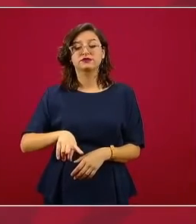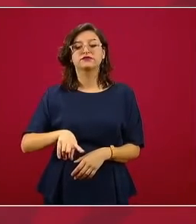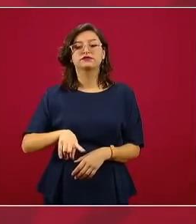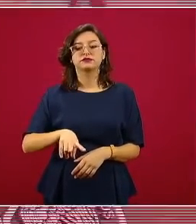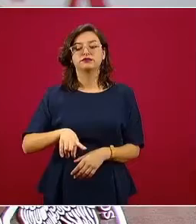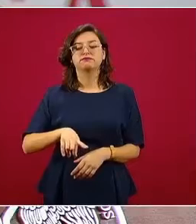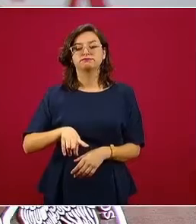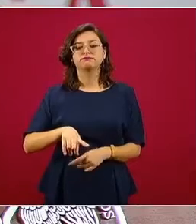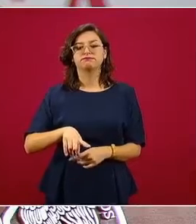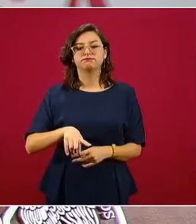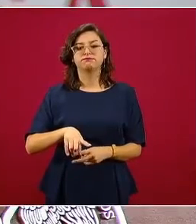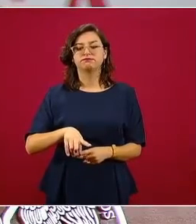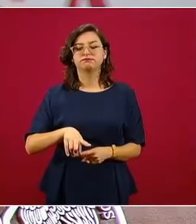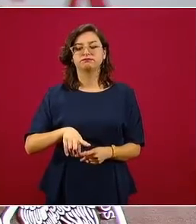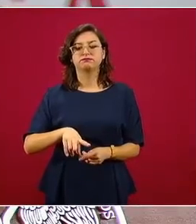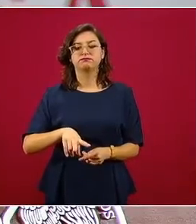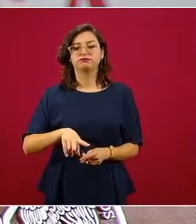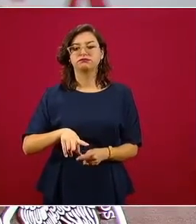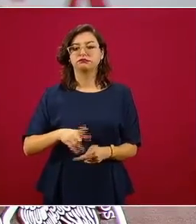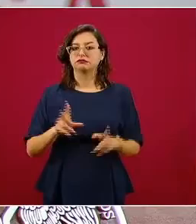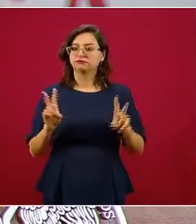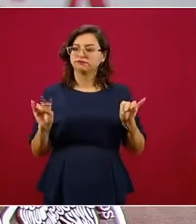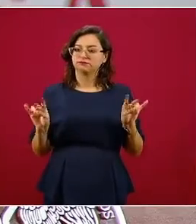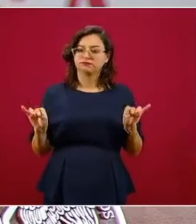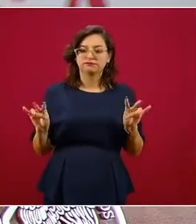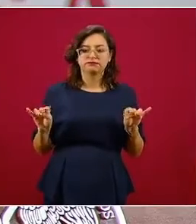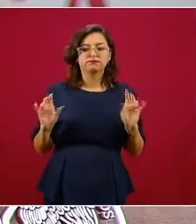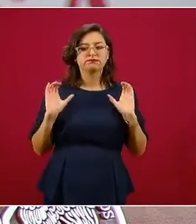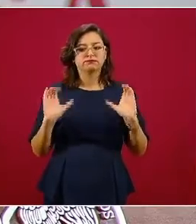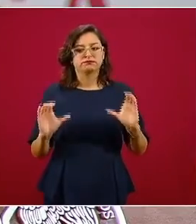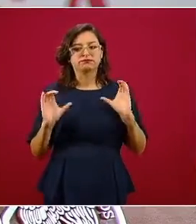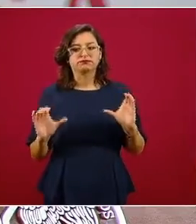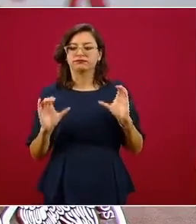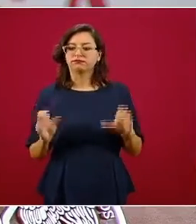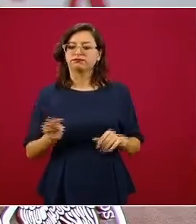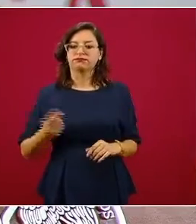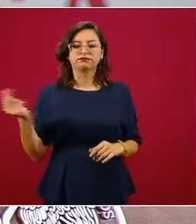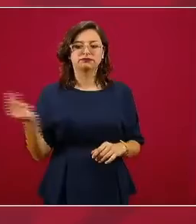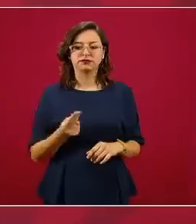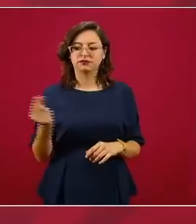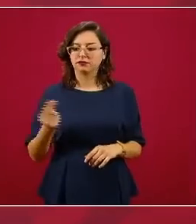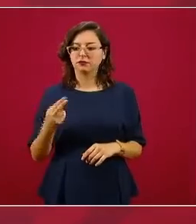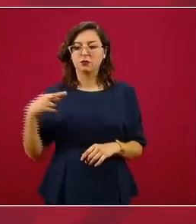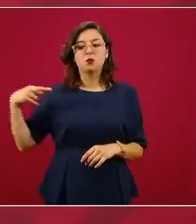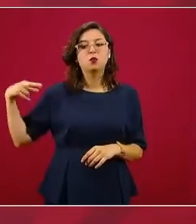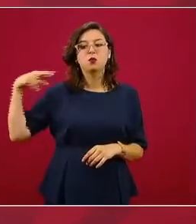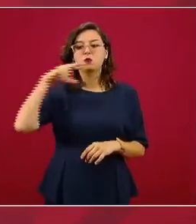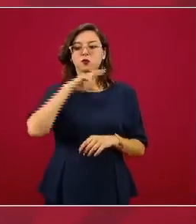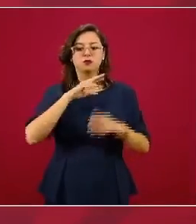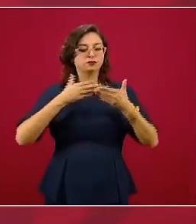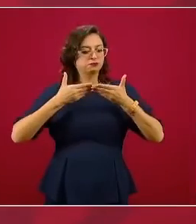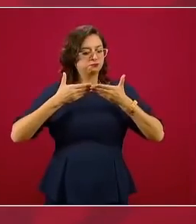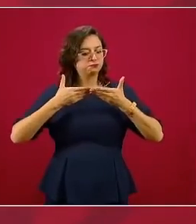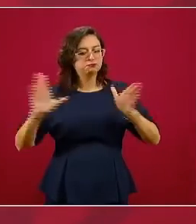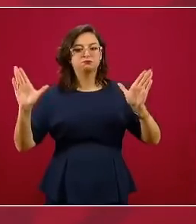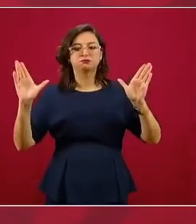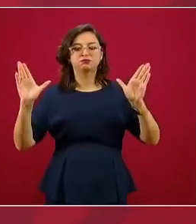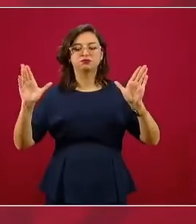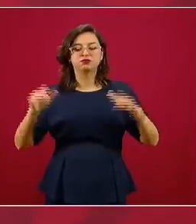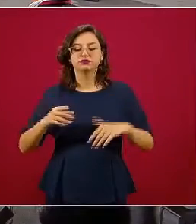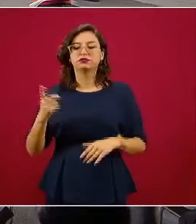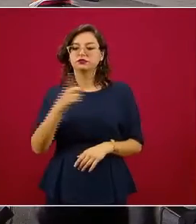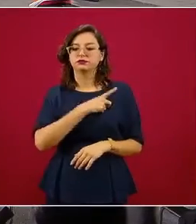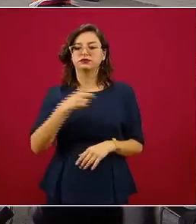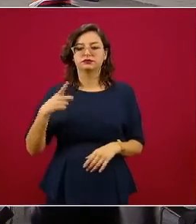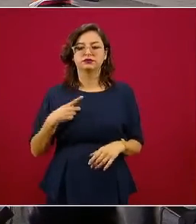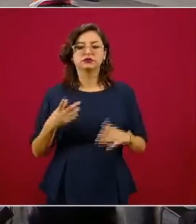tenemos que estar muy pendientes y ampliar de inmediato la capacidad de hospitalización.